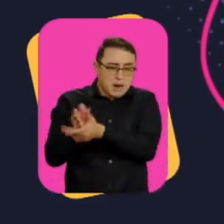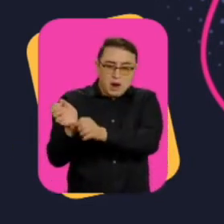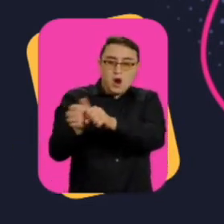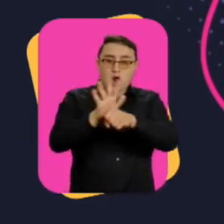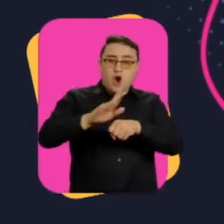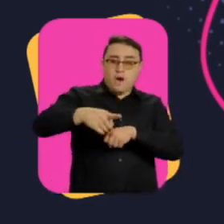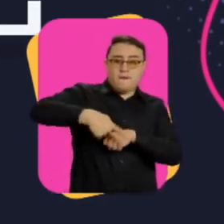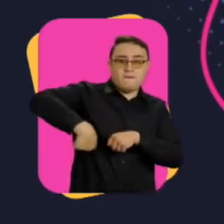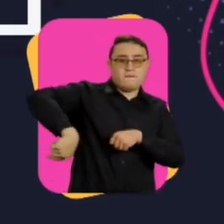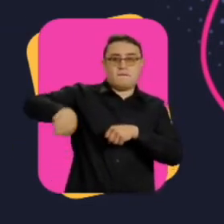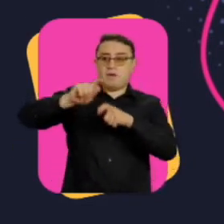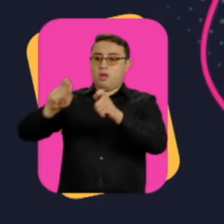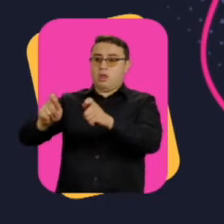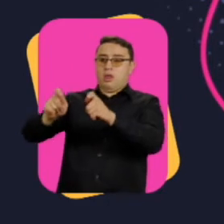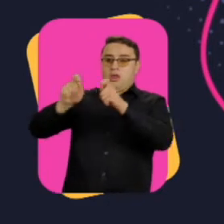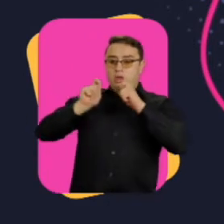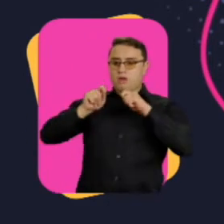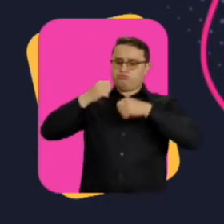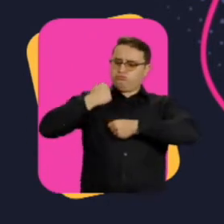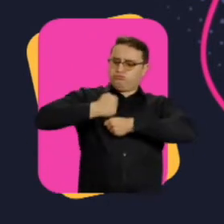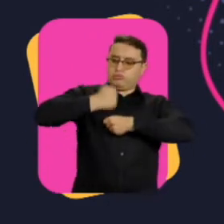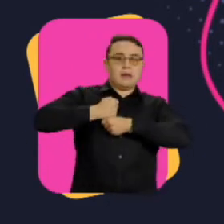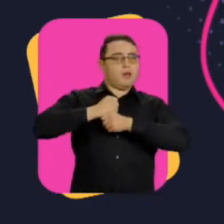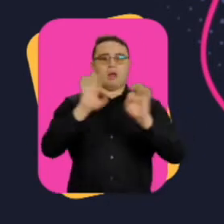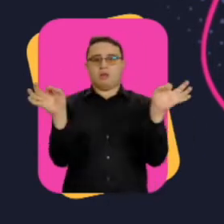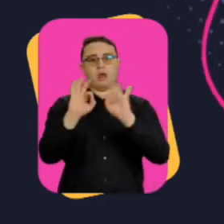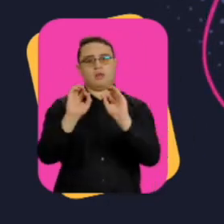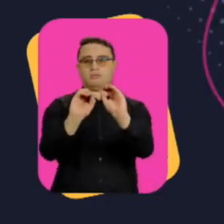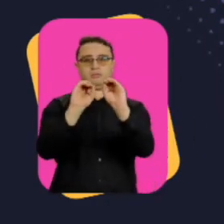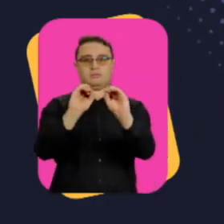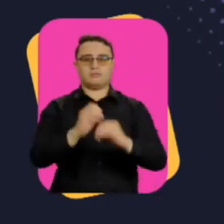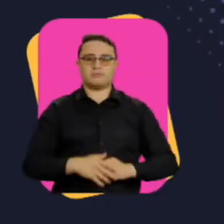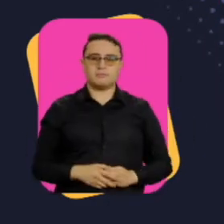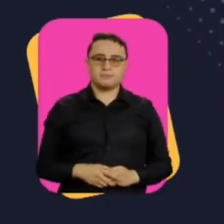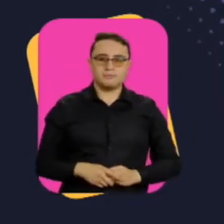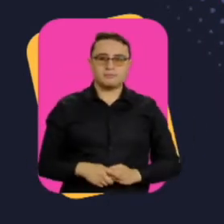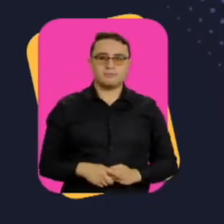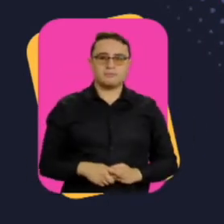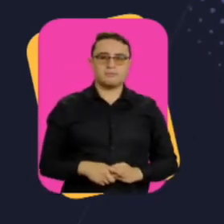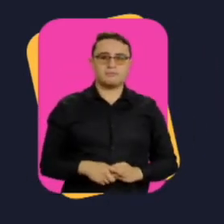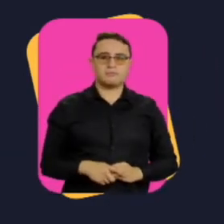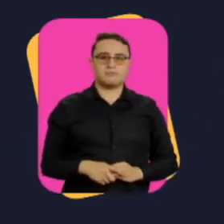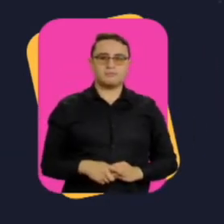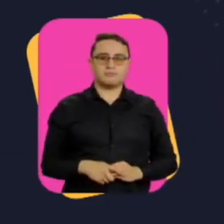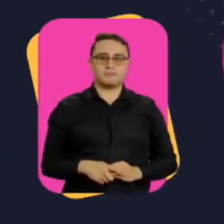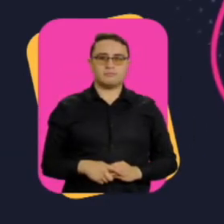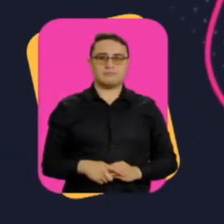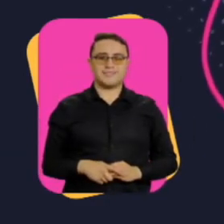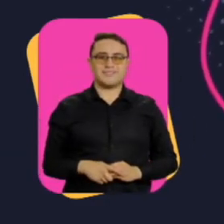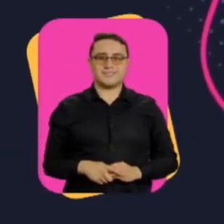positivos contrajo el virus en el ejercicio de sus actividades en la entidad.